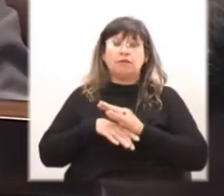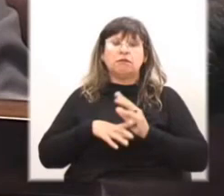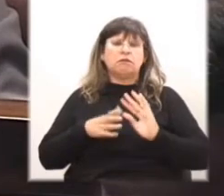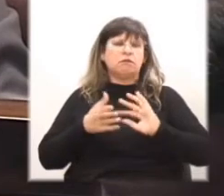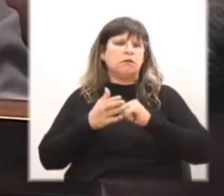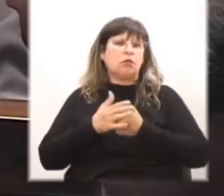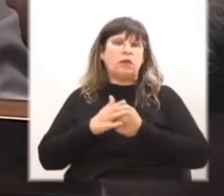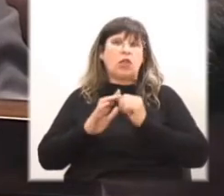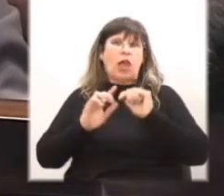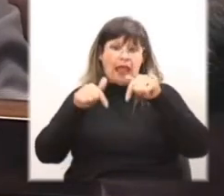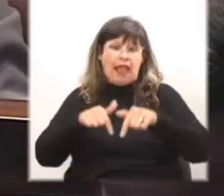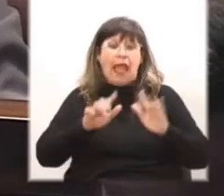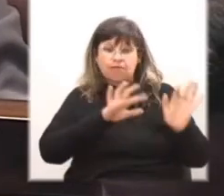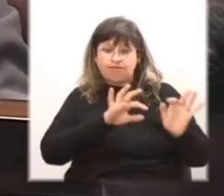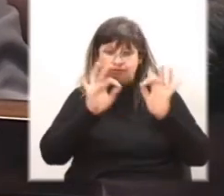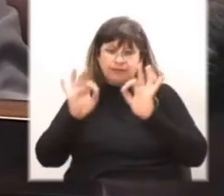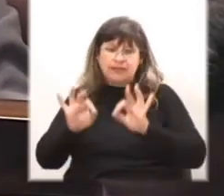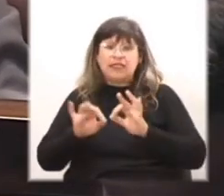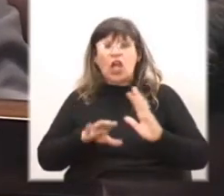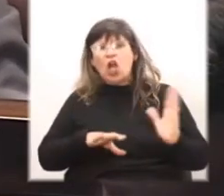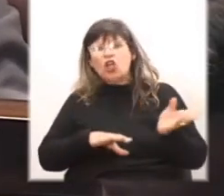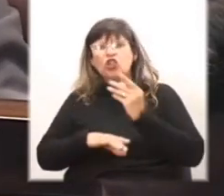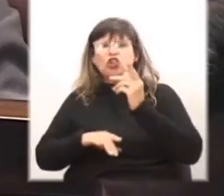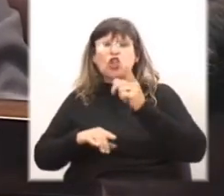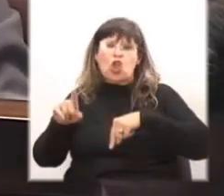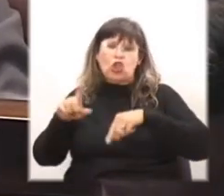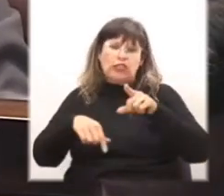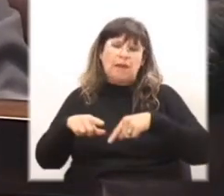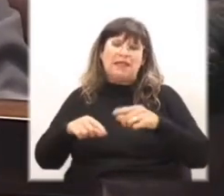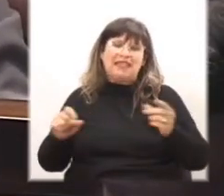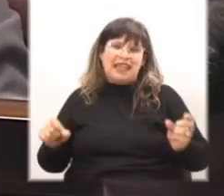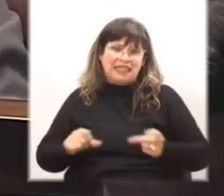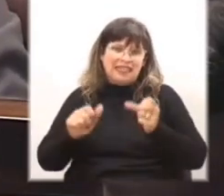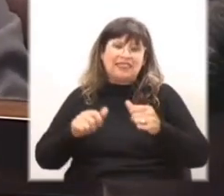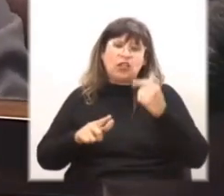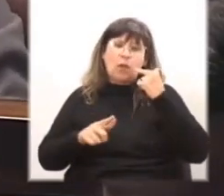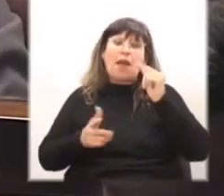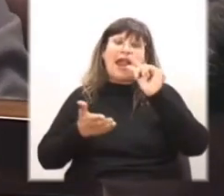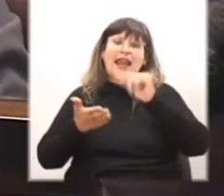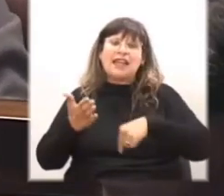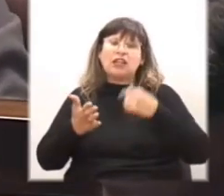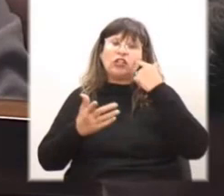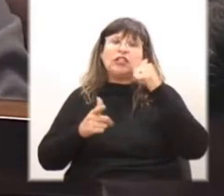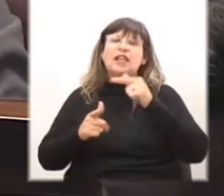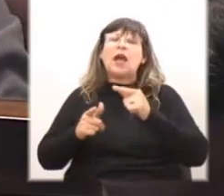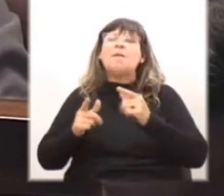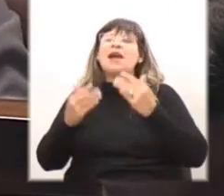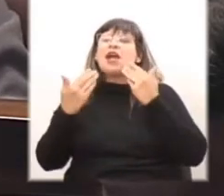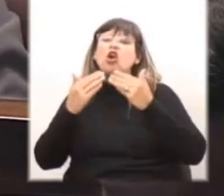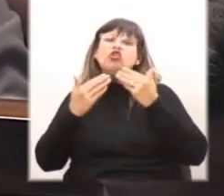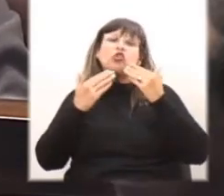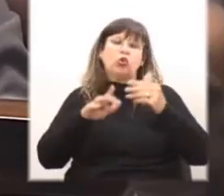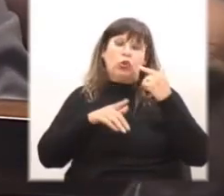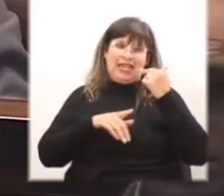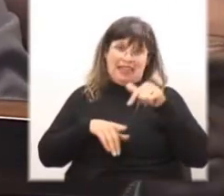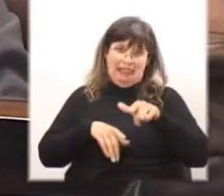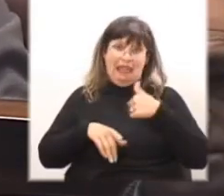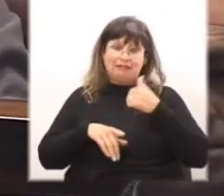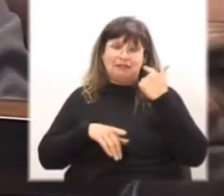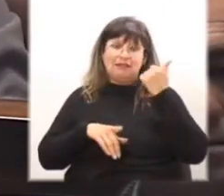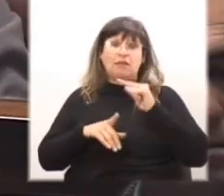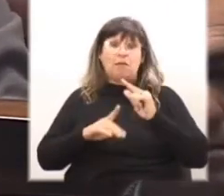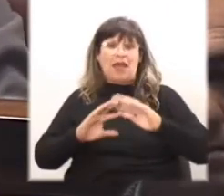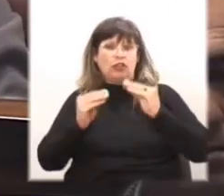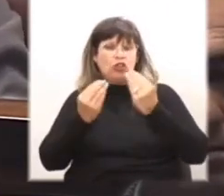suspendió, y acá cito, todo trámite realizado para la contratación de consultorías, así como la totalidad